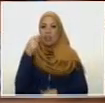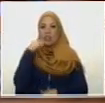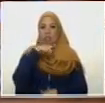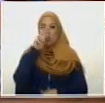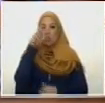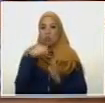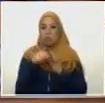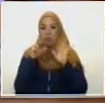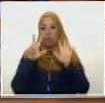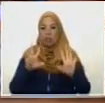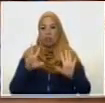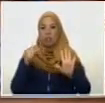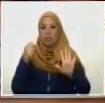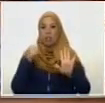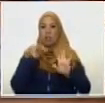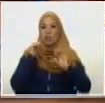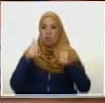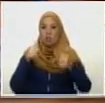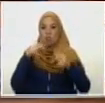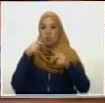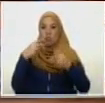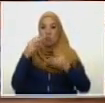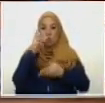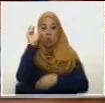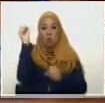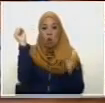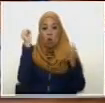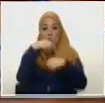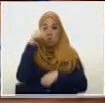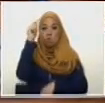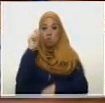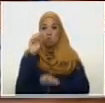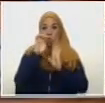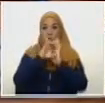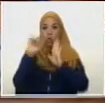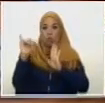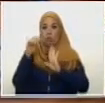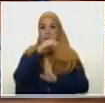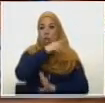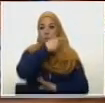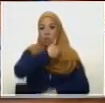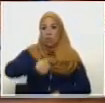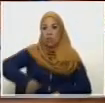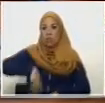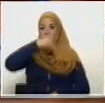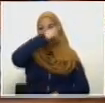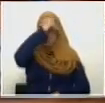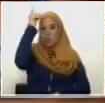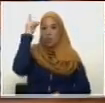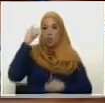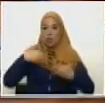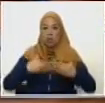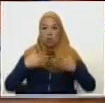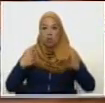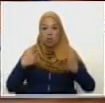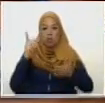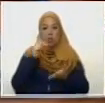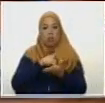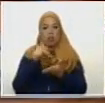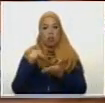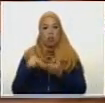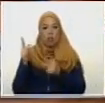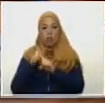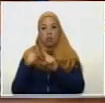2018. Previo anuncio de la existencia del quórum reglamentario, el presidente Diosdado Cabello Rondón declaró abierta la sesión ordinaria con la asistencia del resto